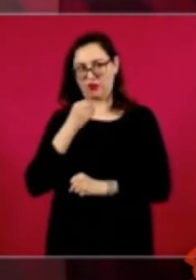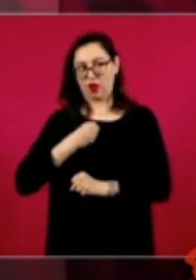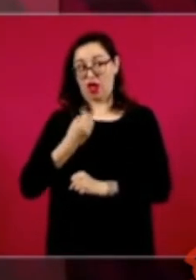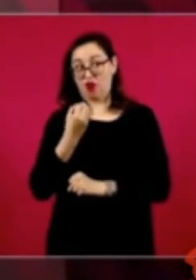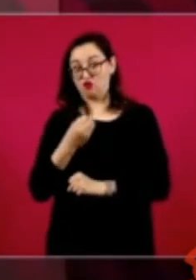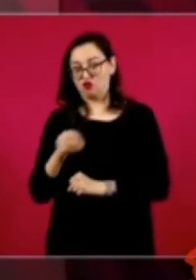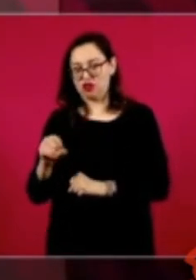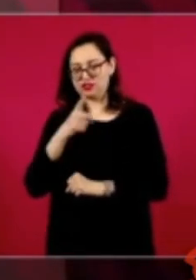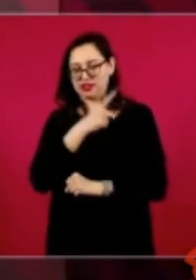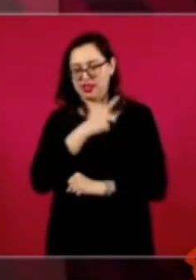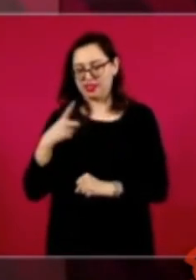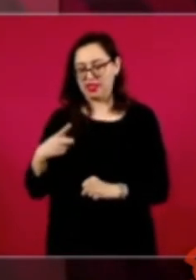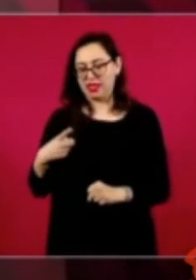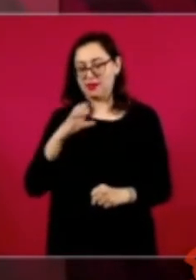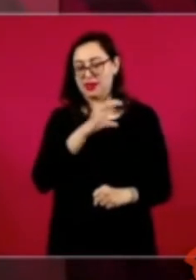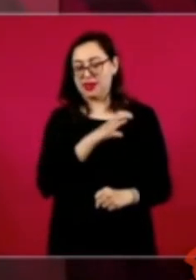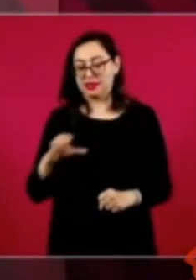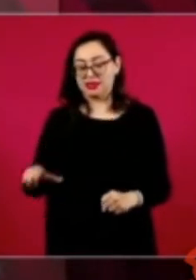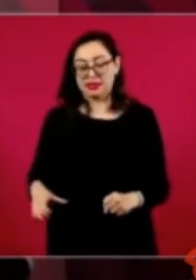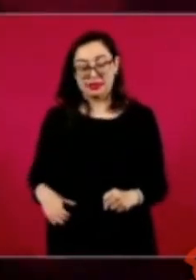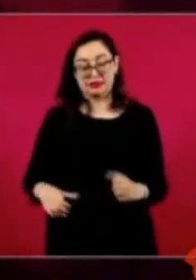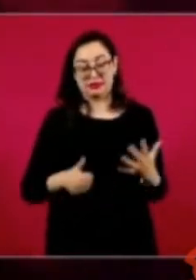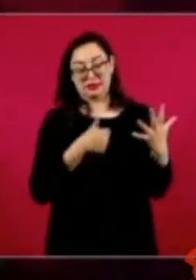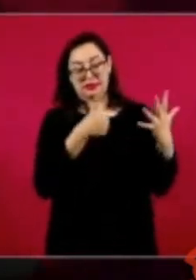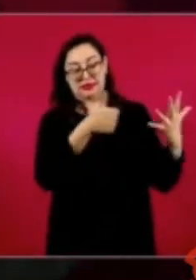y surge el tapado.